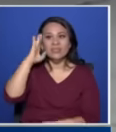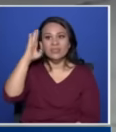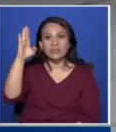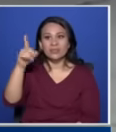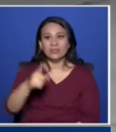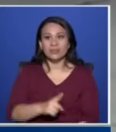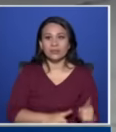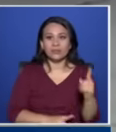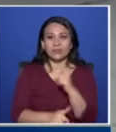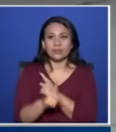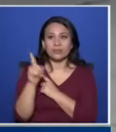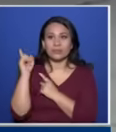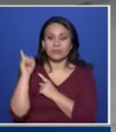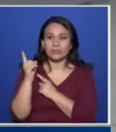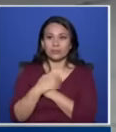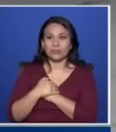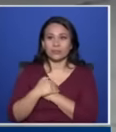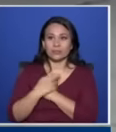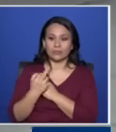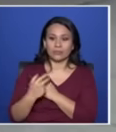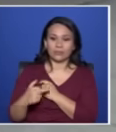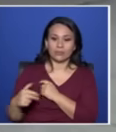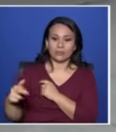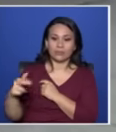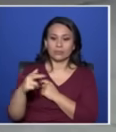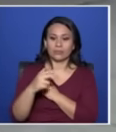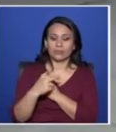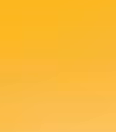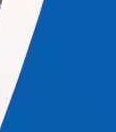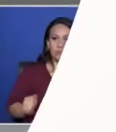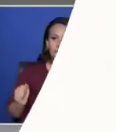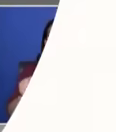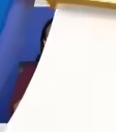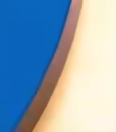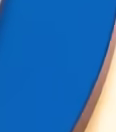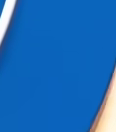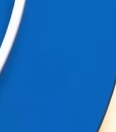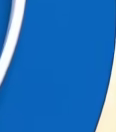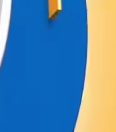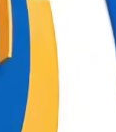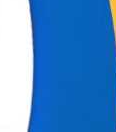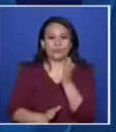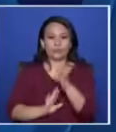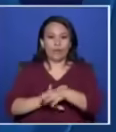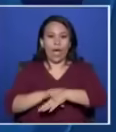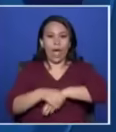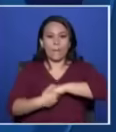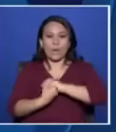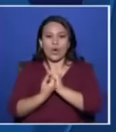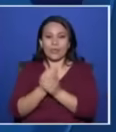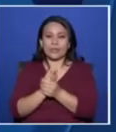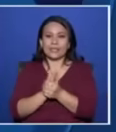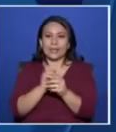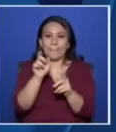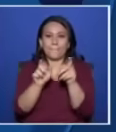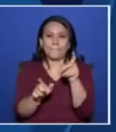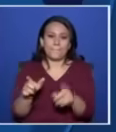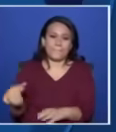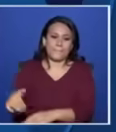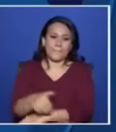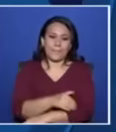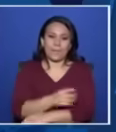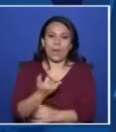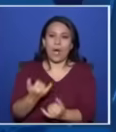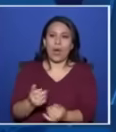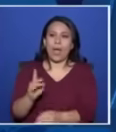cómo actúan. Primero uno los aborda caminando y luego llegó el cómplice en la moto para llevárselo, ¿no? Están aprovechando a las personas que están en las calles. Y vamos ahora hasta el